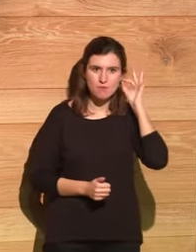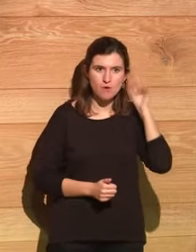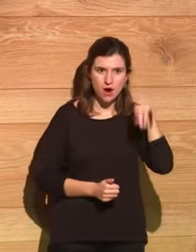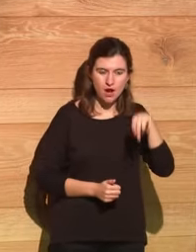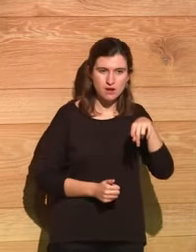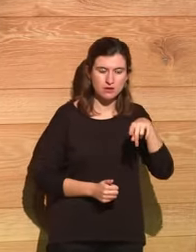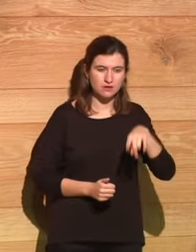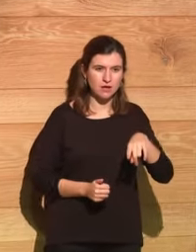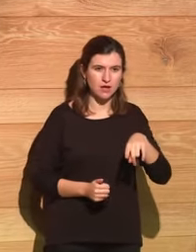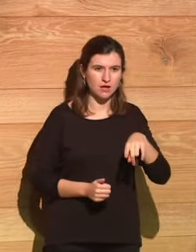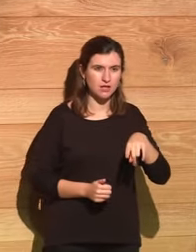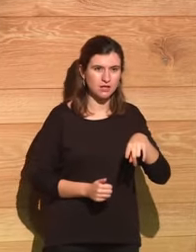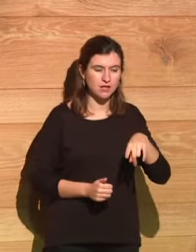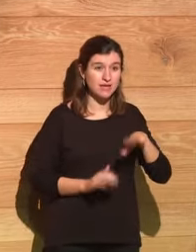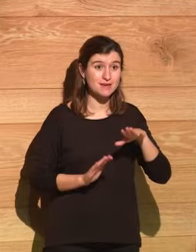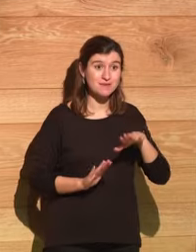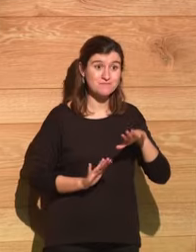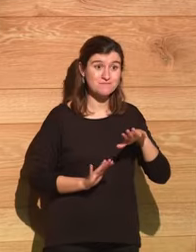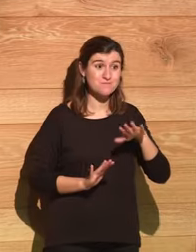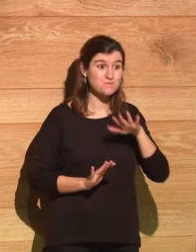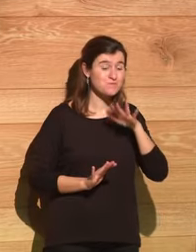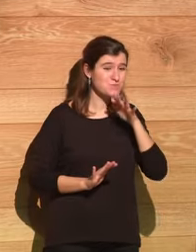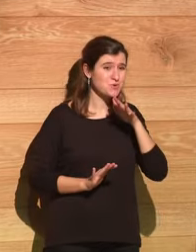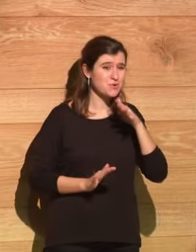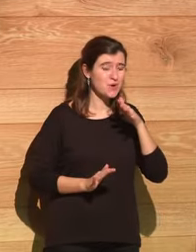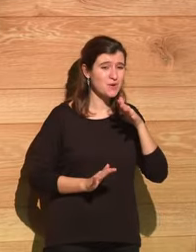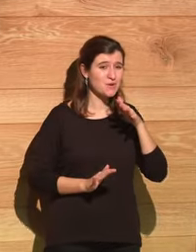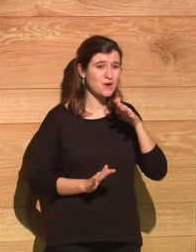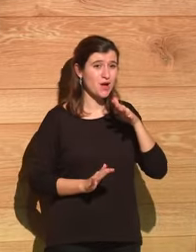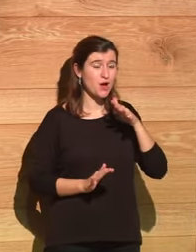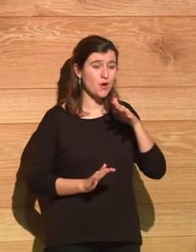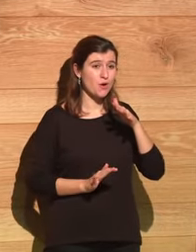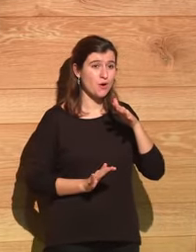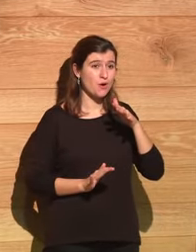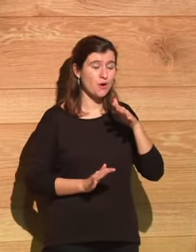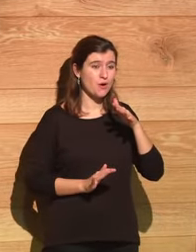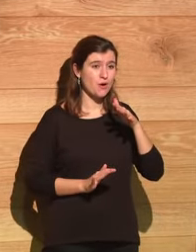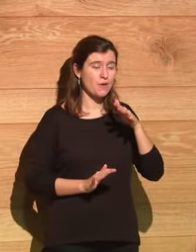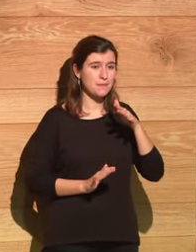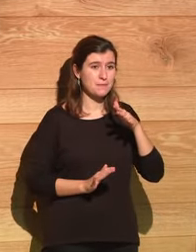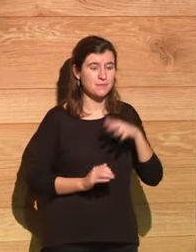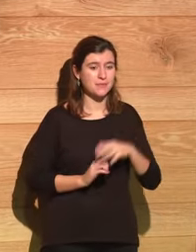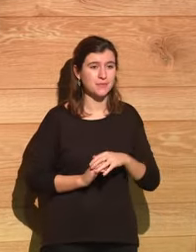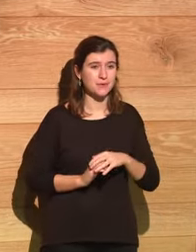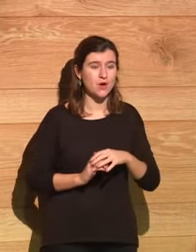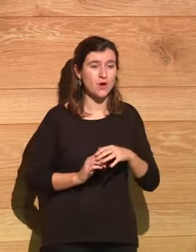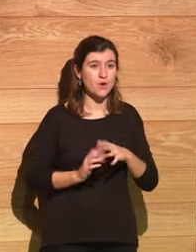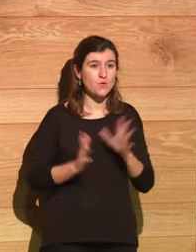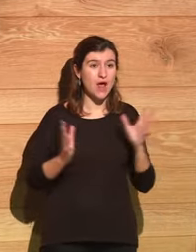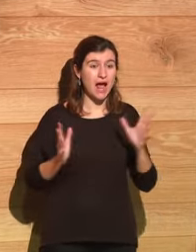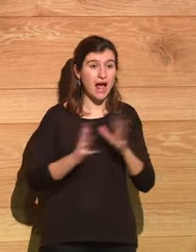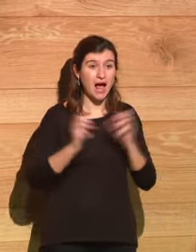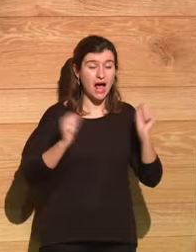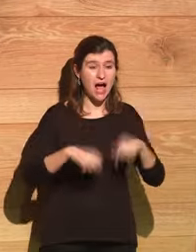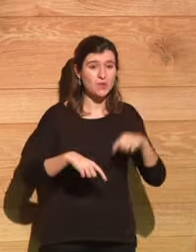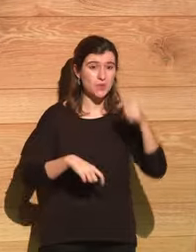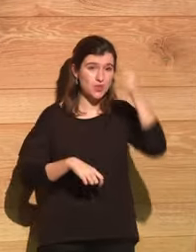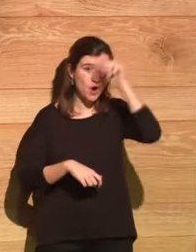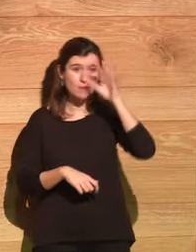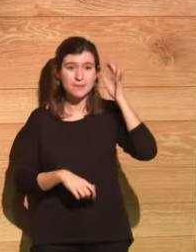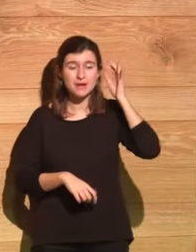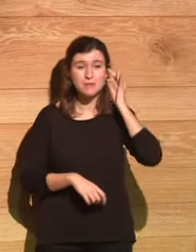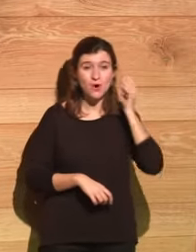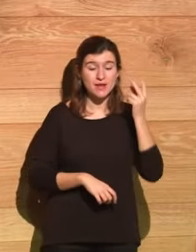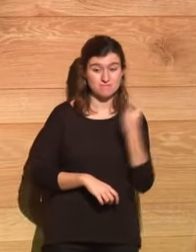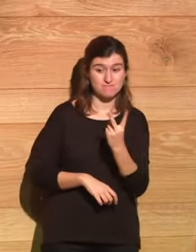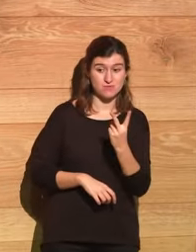a costa de un pacto según el cual el otro, sea mujer u hombre, el otro es un extraño